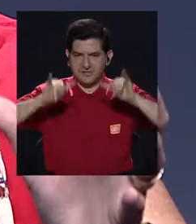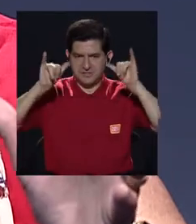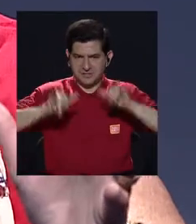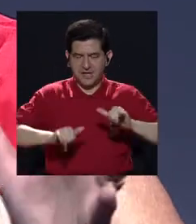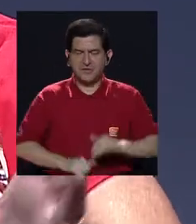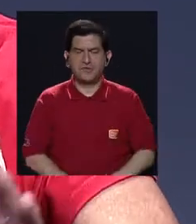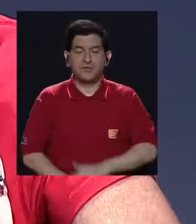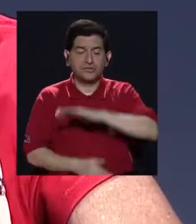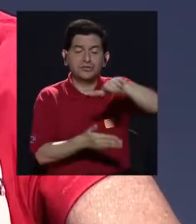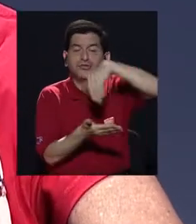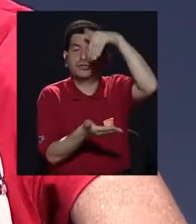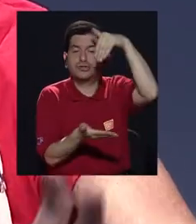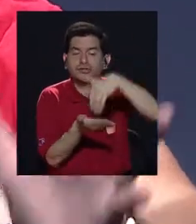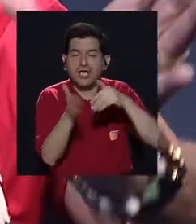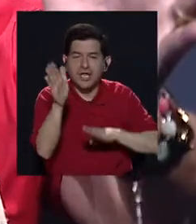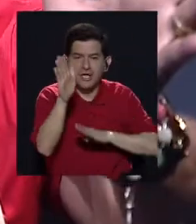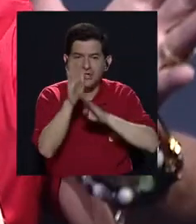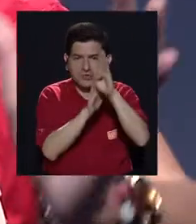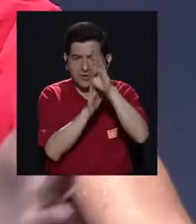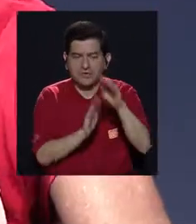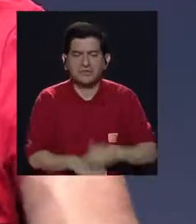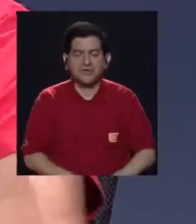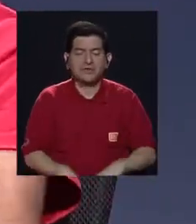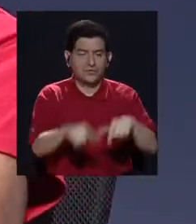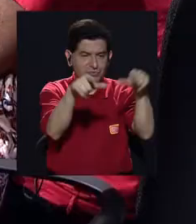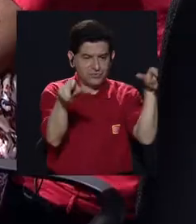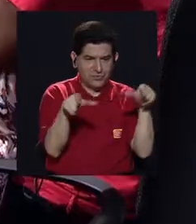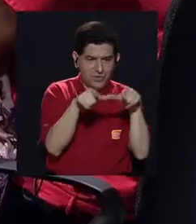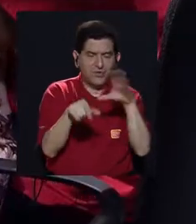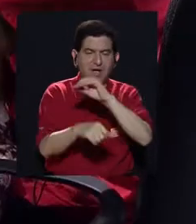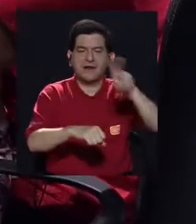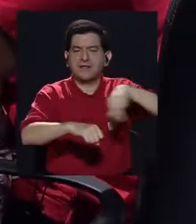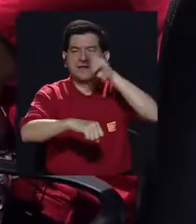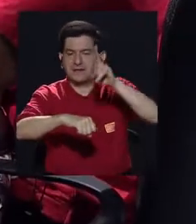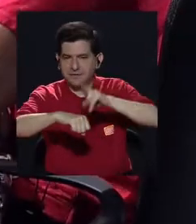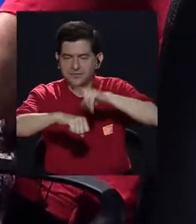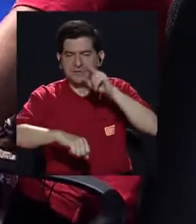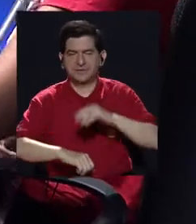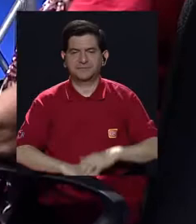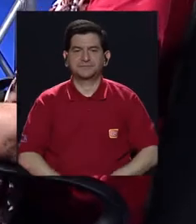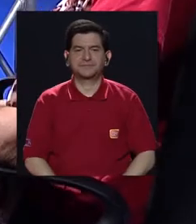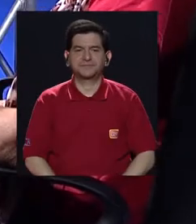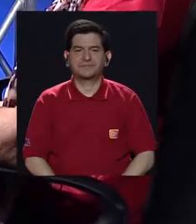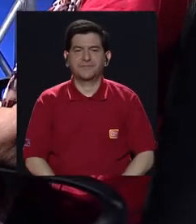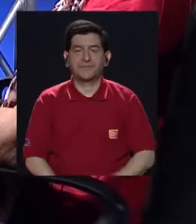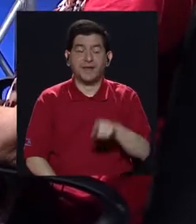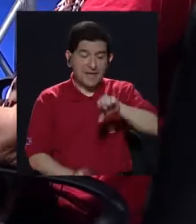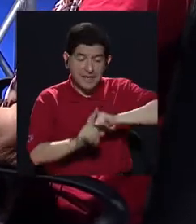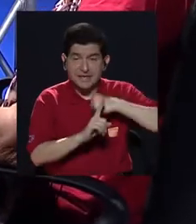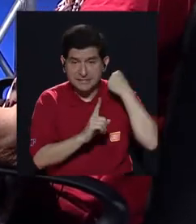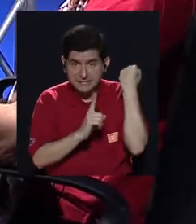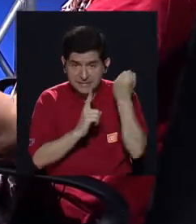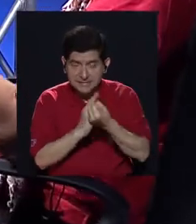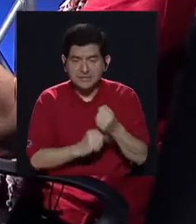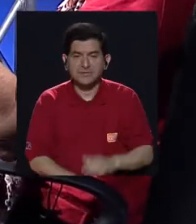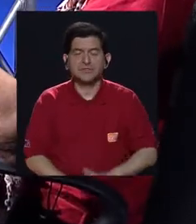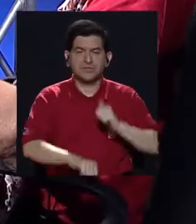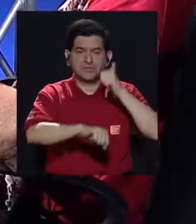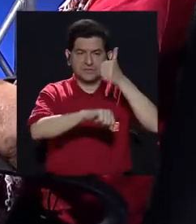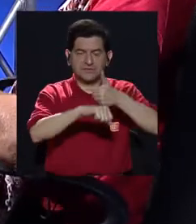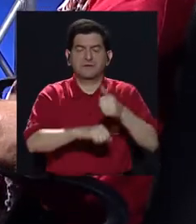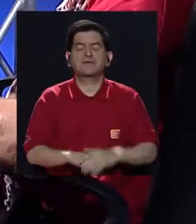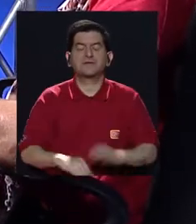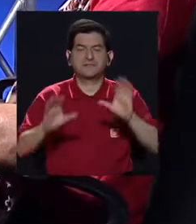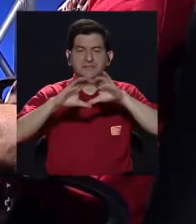sostenible como el centro de desarrollo a nivel local y nacional en ese sentido se